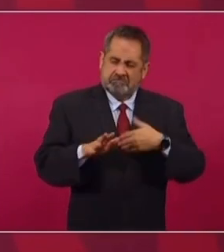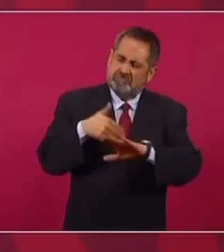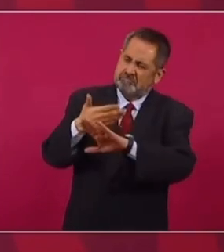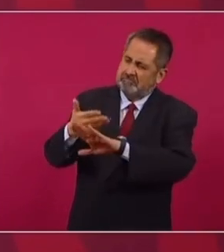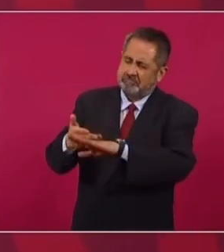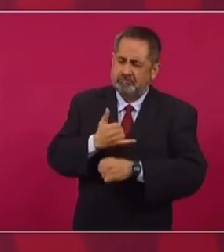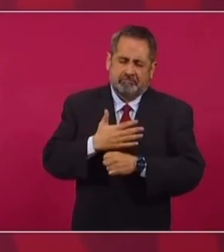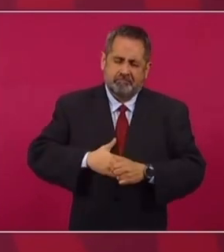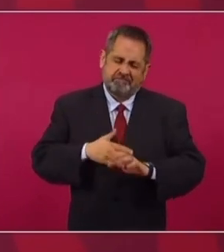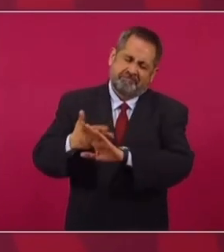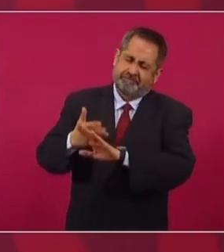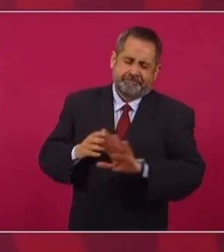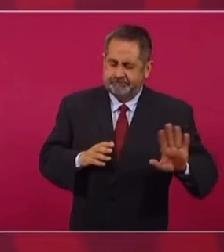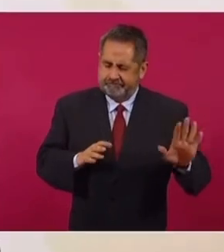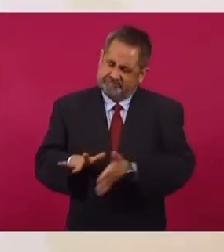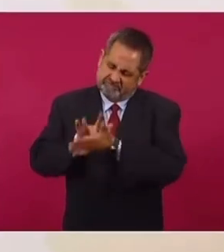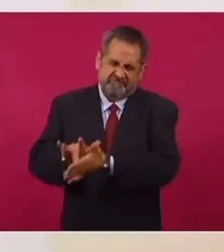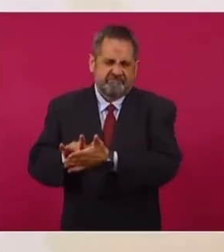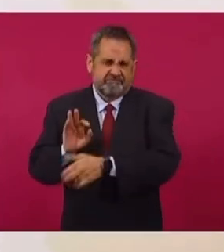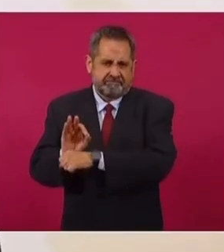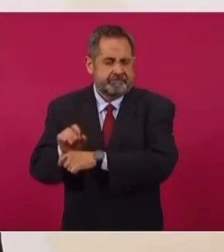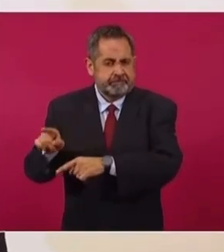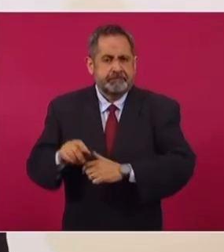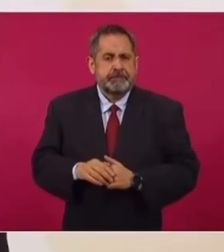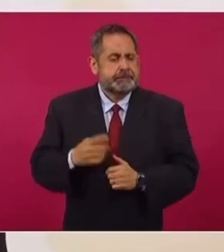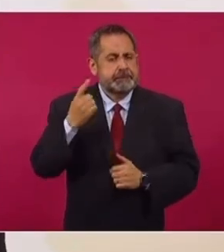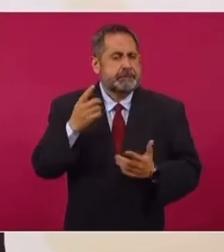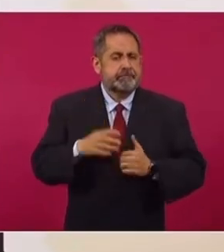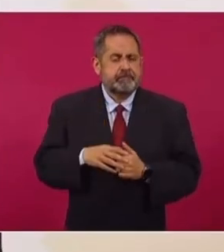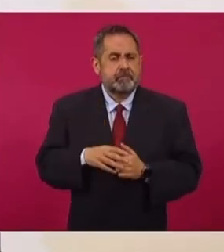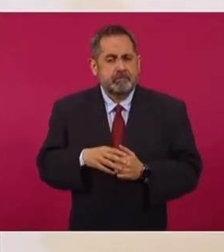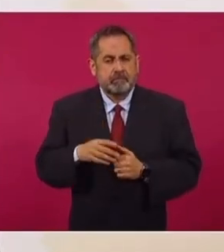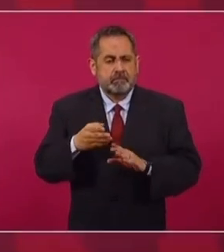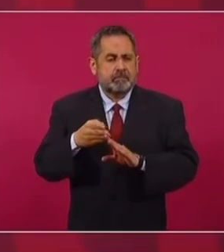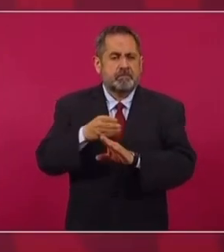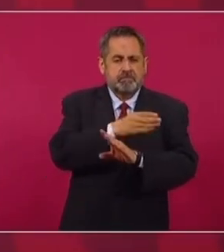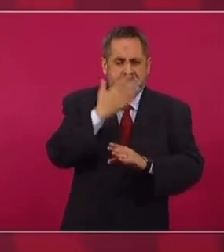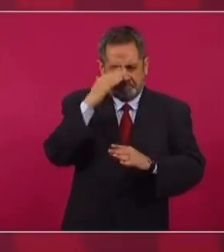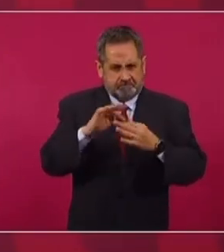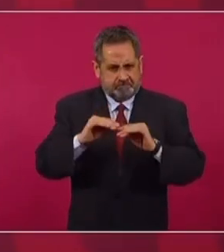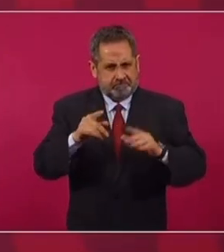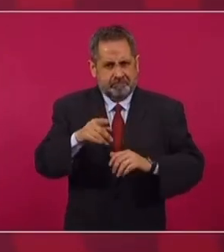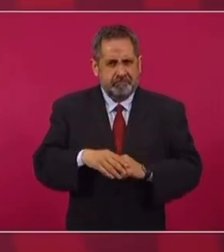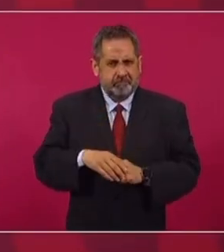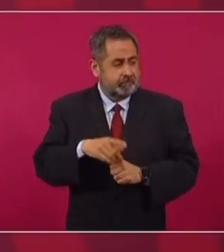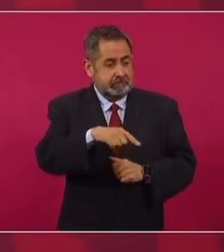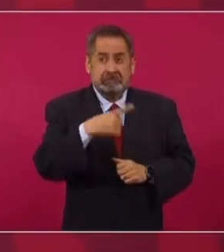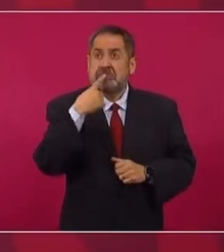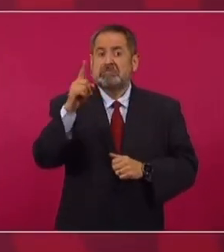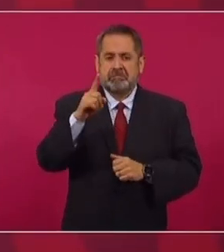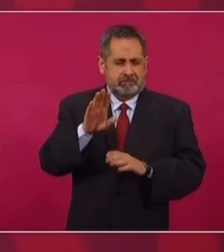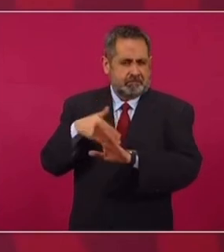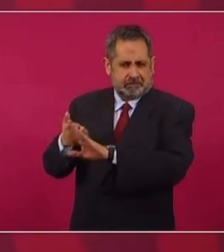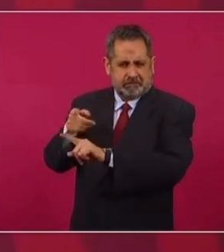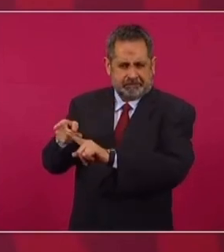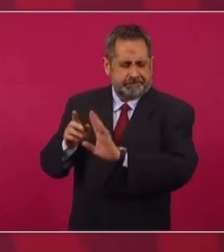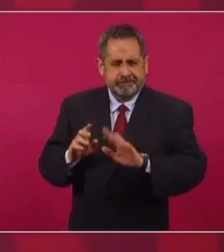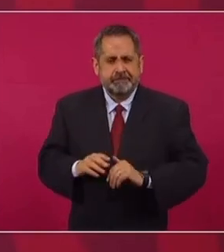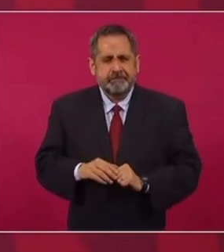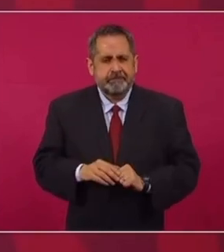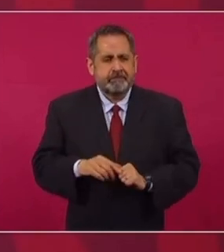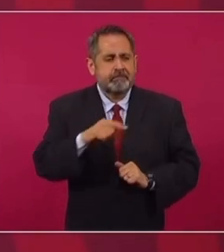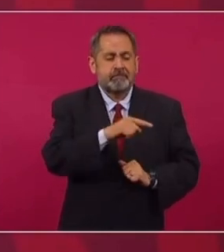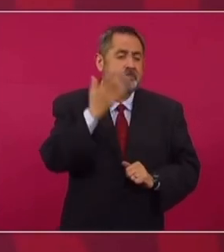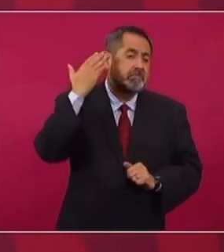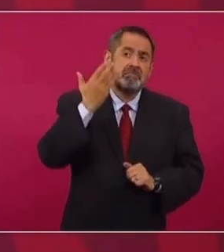contra, muy injusta. Y para que se tengan los antecedentes, esa denuncia contra la maestra